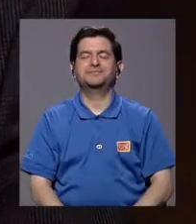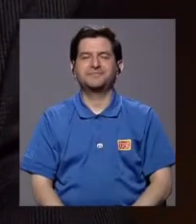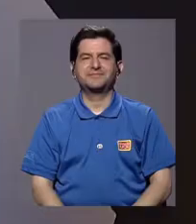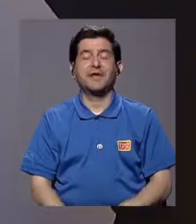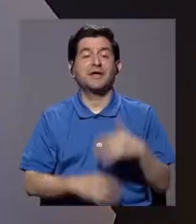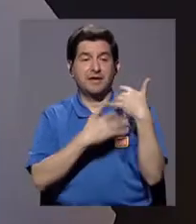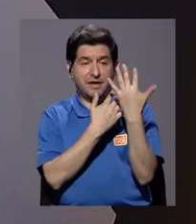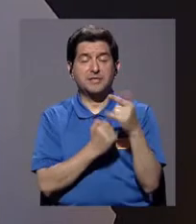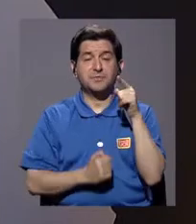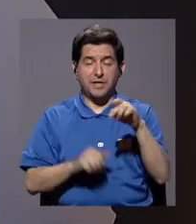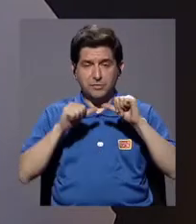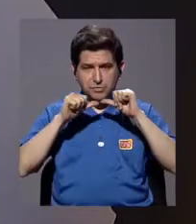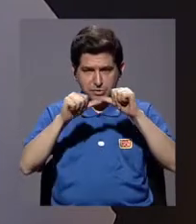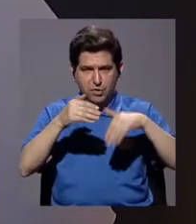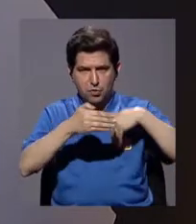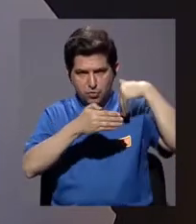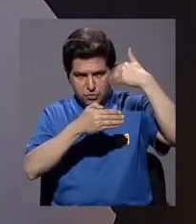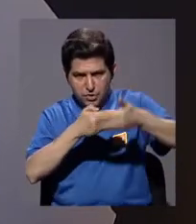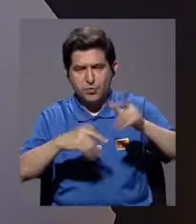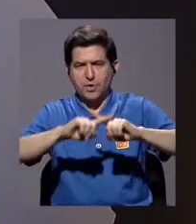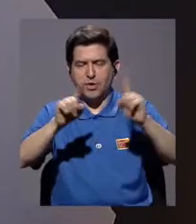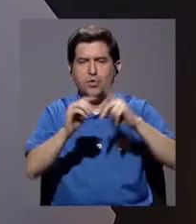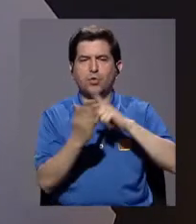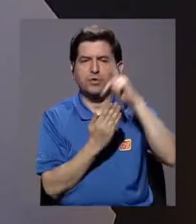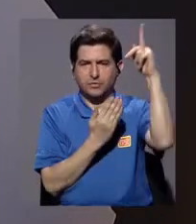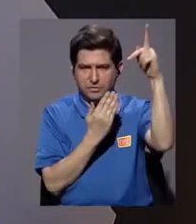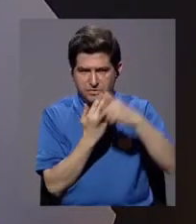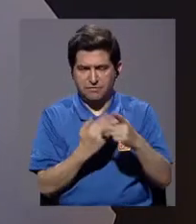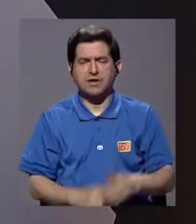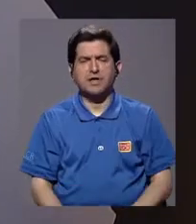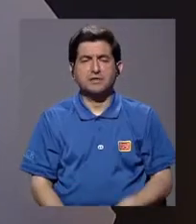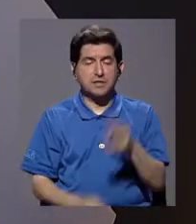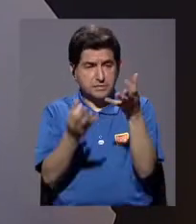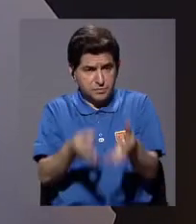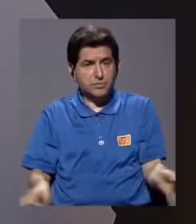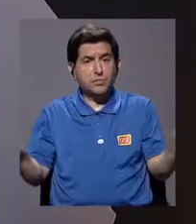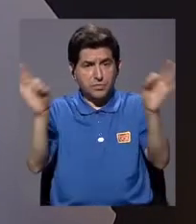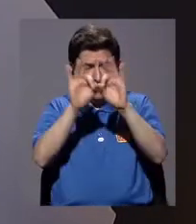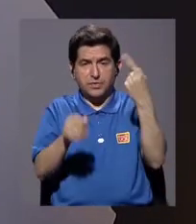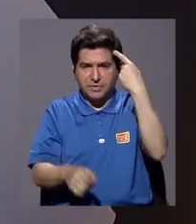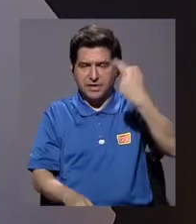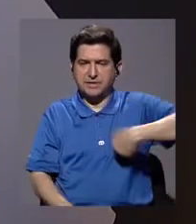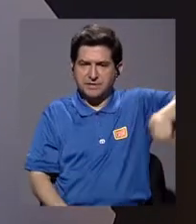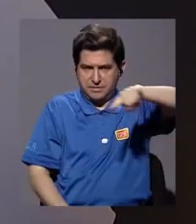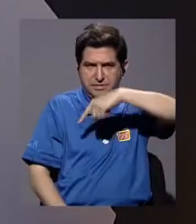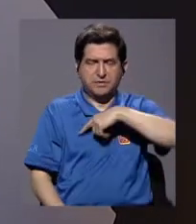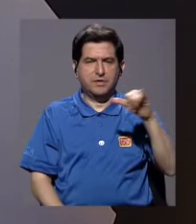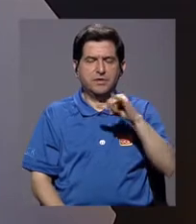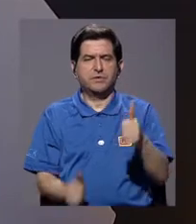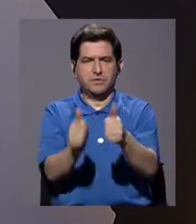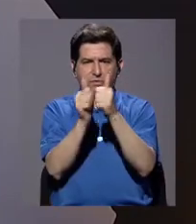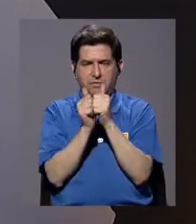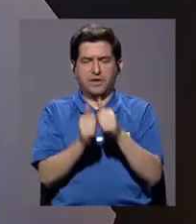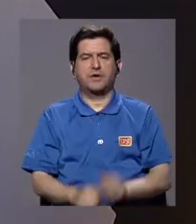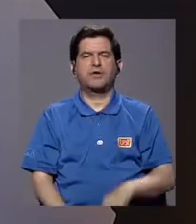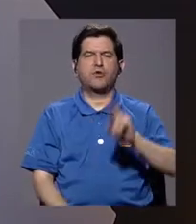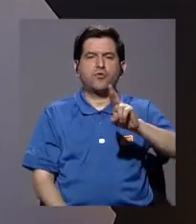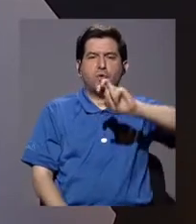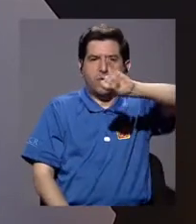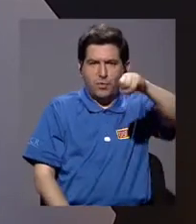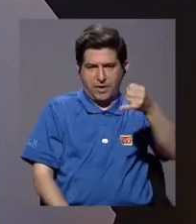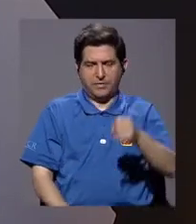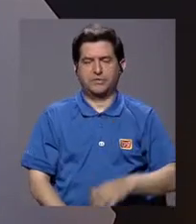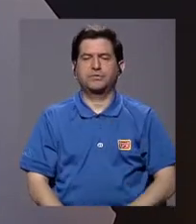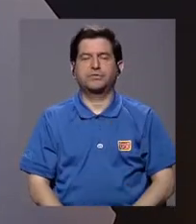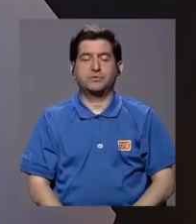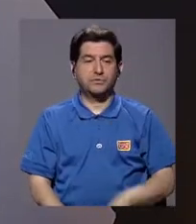Y esperamos que, de hecho, usted siga después con esta serie de programas que han sido muy significativos para nosotros. Y también nos acompaña don